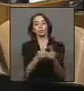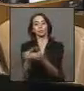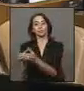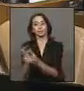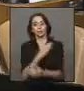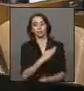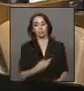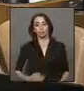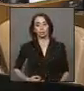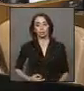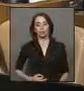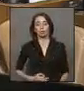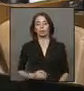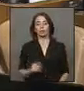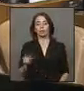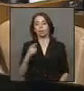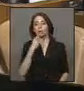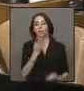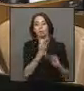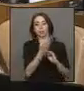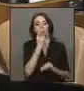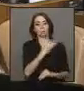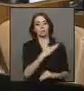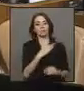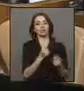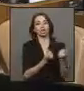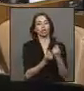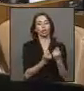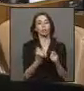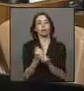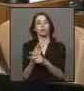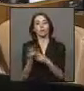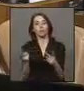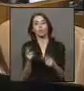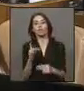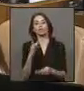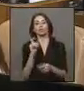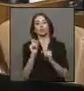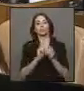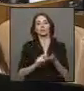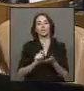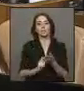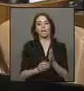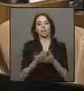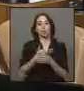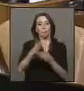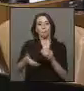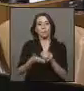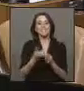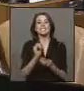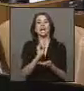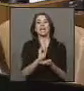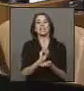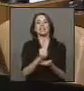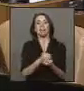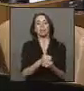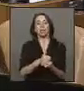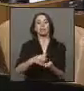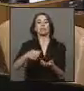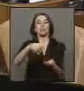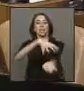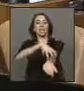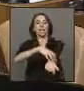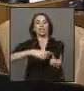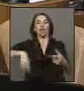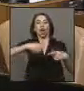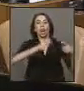solicitándole, como bien lo decían ahí, al ministro de Economía, Obras Públicas, Defensa, al subsecretario de Pesca y al intendente de la región de Los Lagos, que pueda